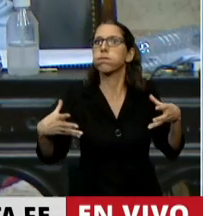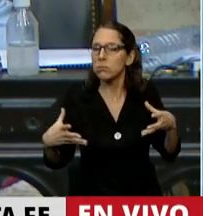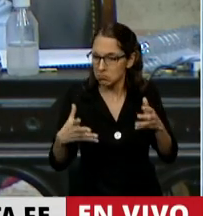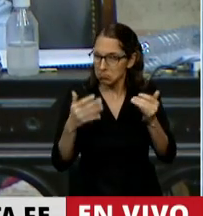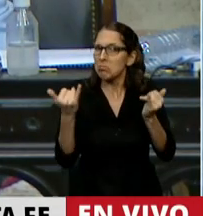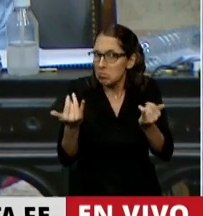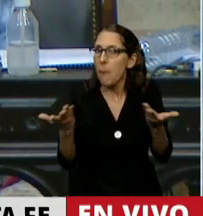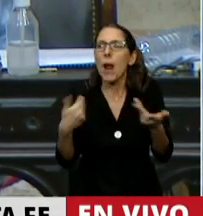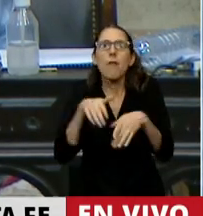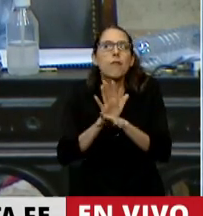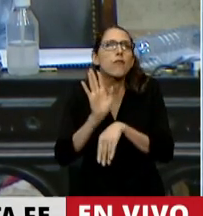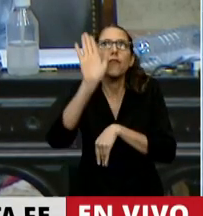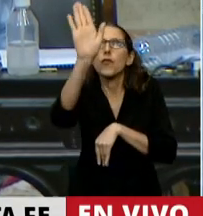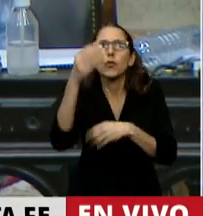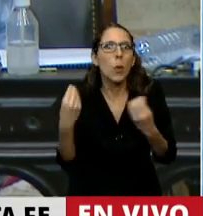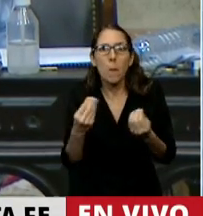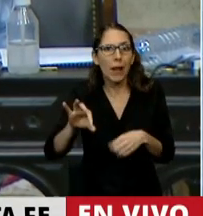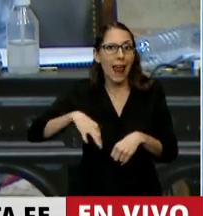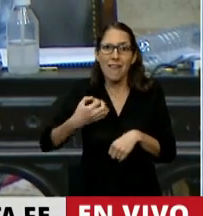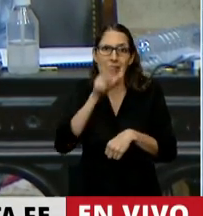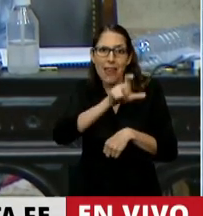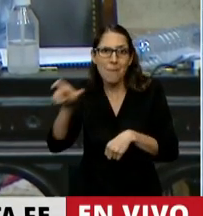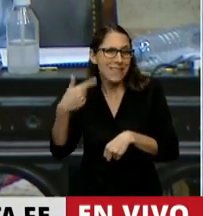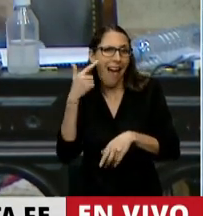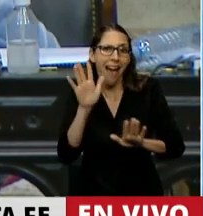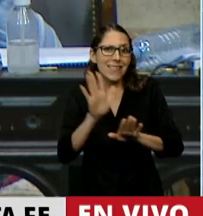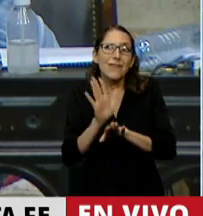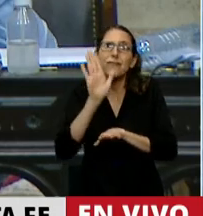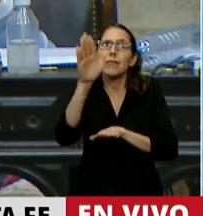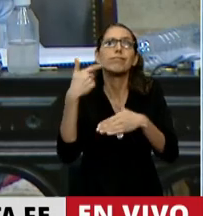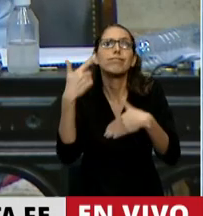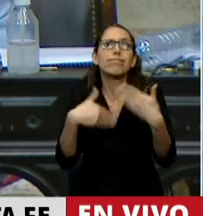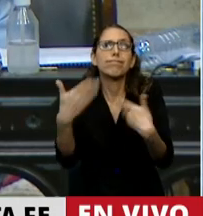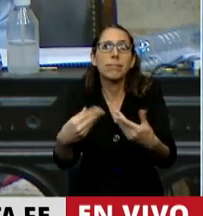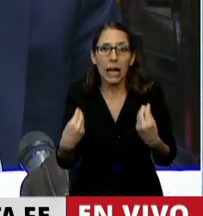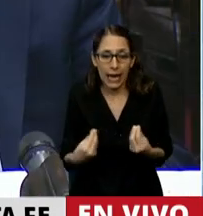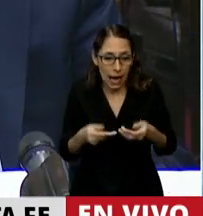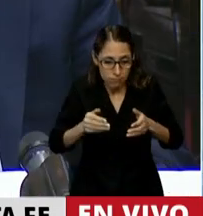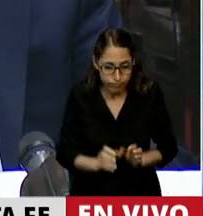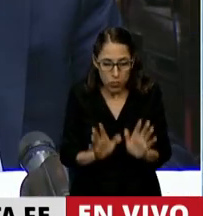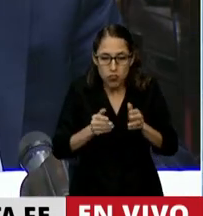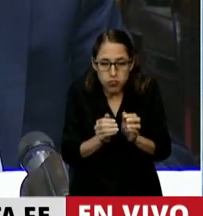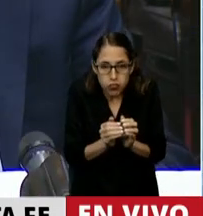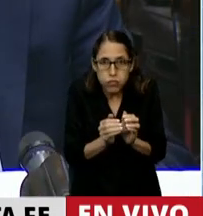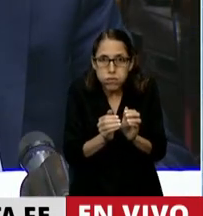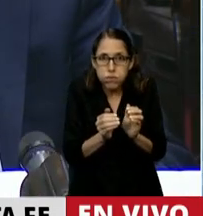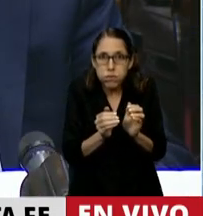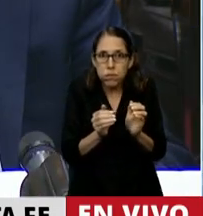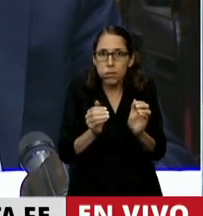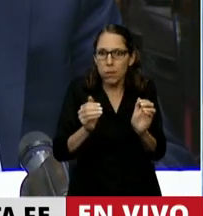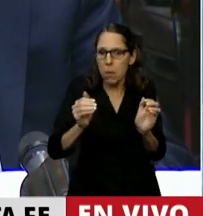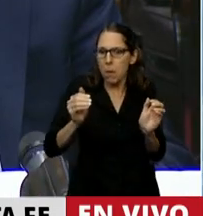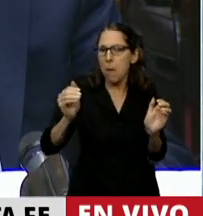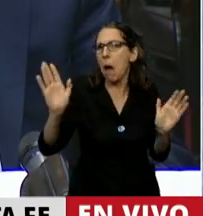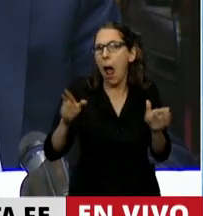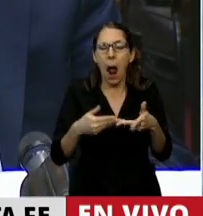la realidad humana es el devenir permanente, que es el mismo sujeto en distintas etapas de desarrollo de su vida, sea